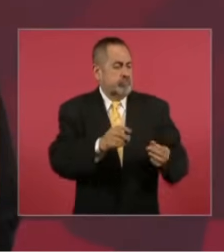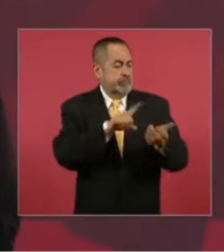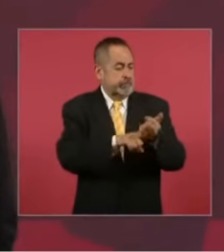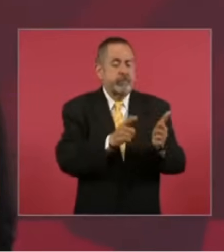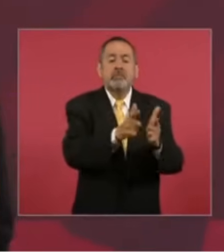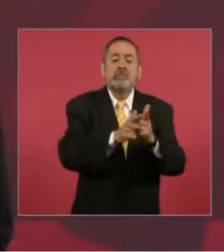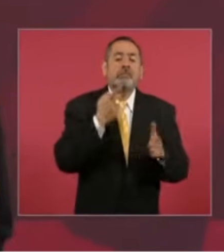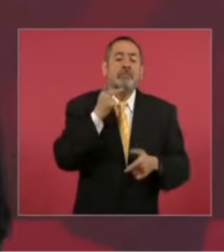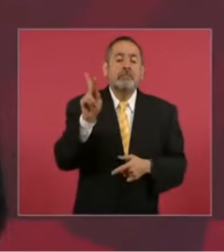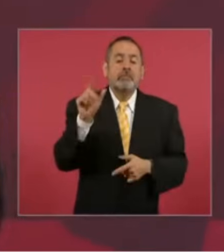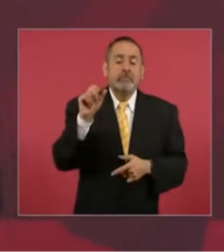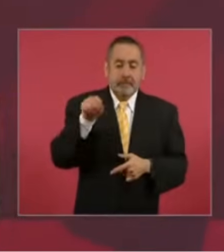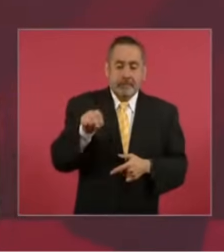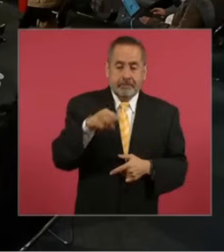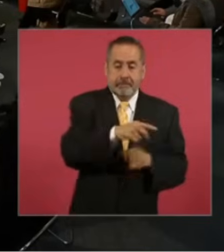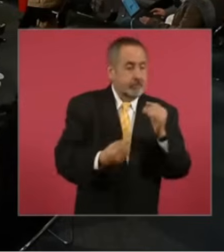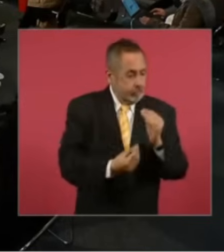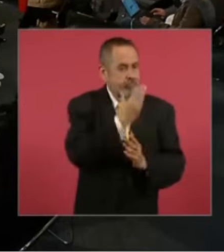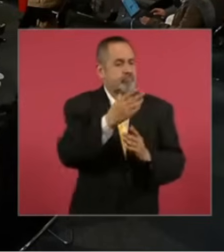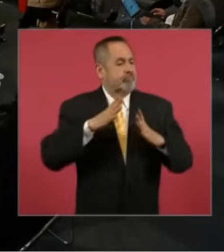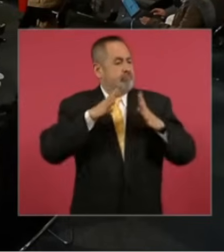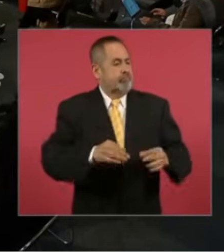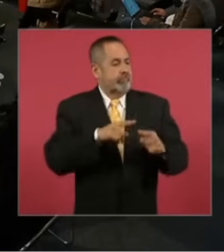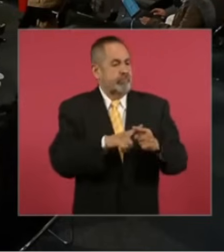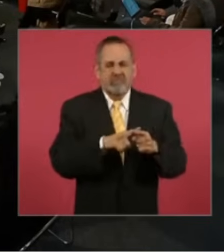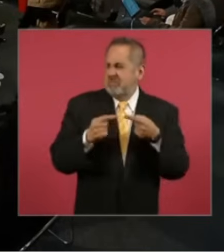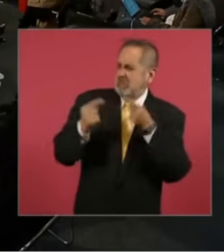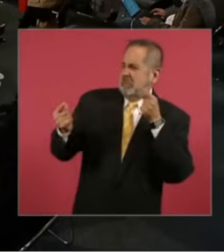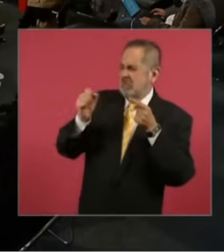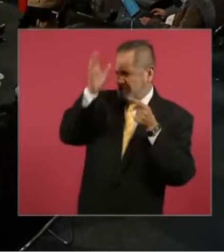política popular, patriótica del general Cárdenas.